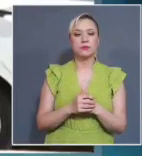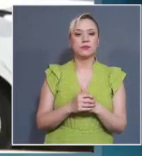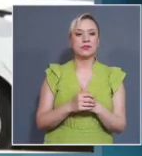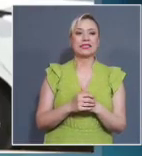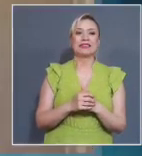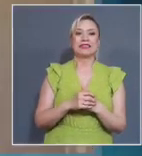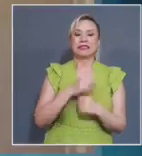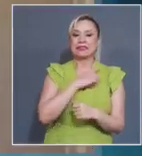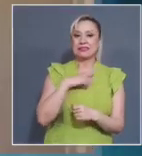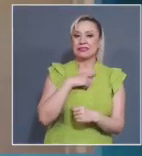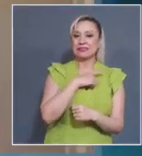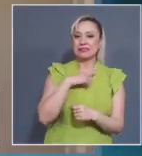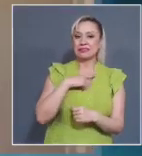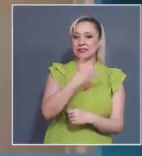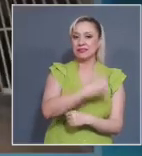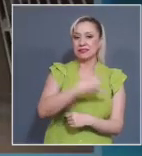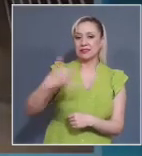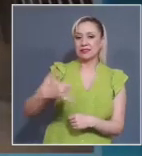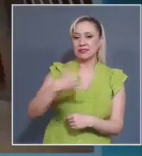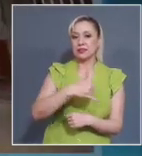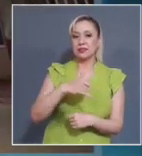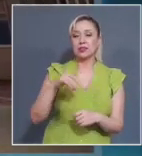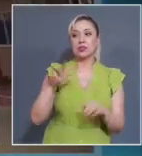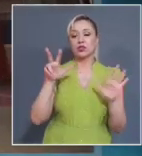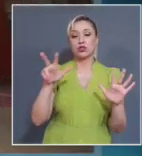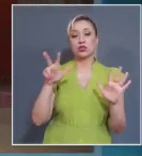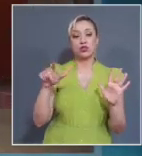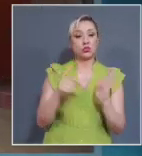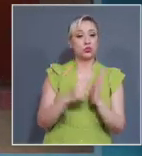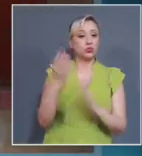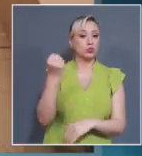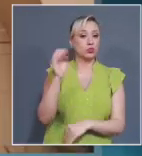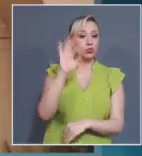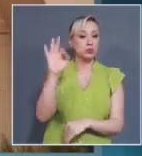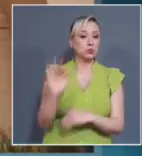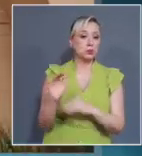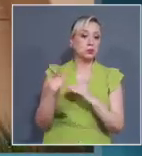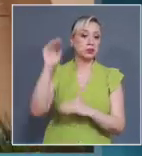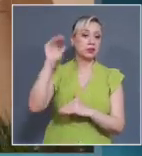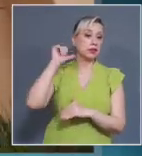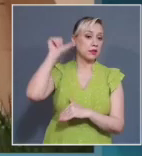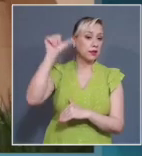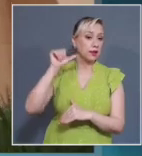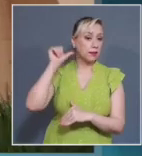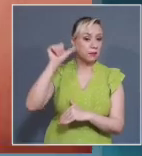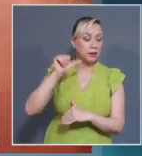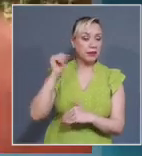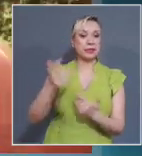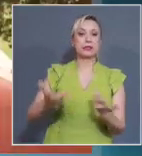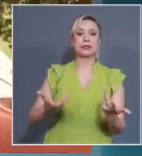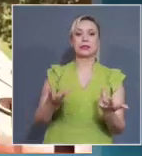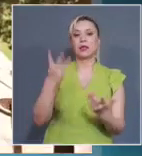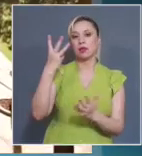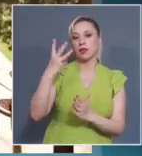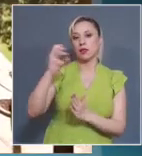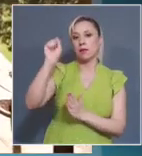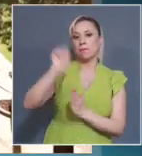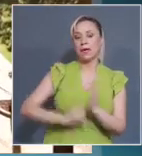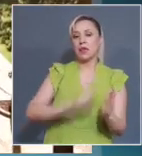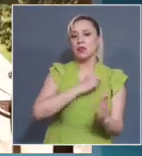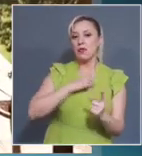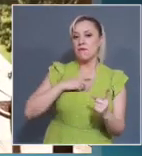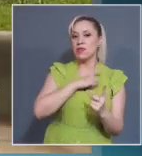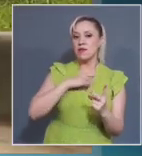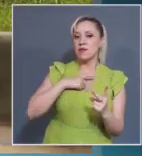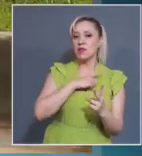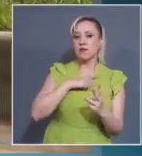subió 18.9% en abril. El saldo de su cartera de hipotecas con más de 3 meses de adeudo registró un récord